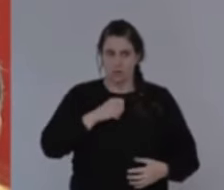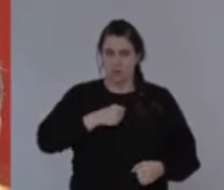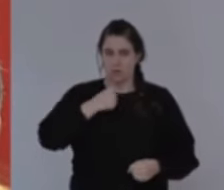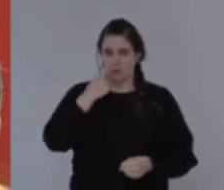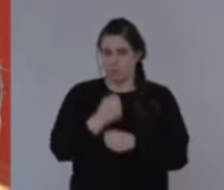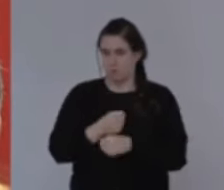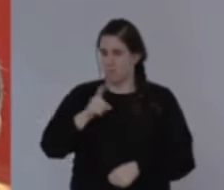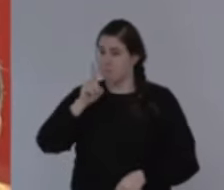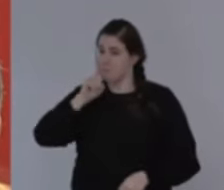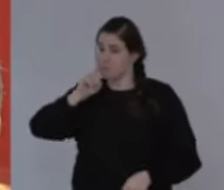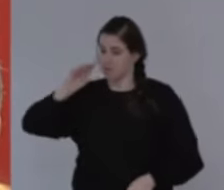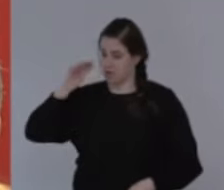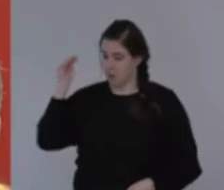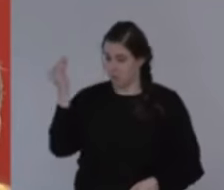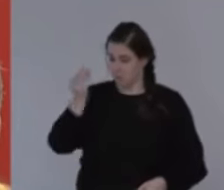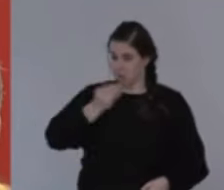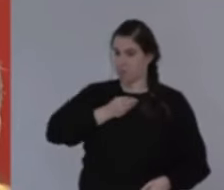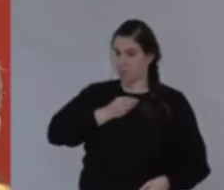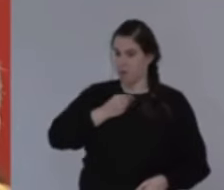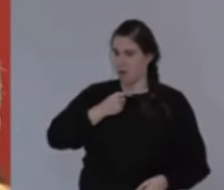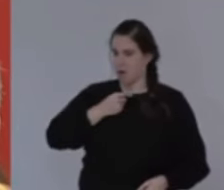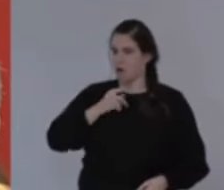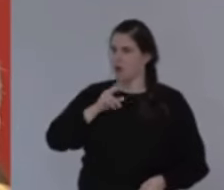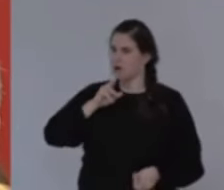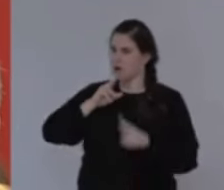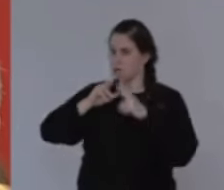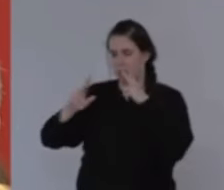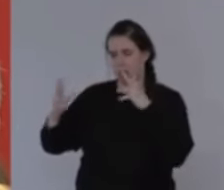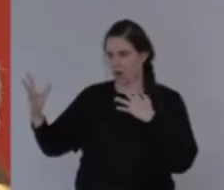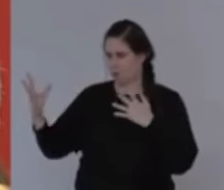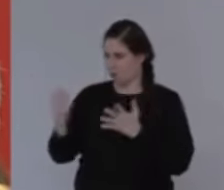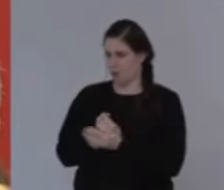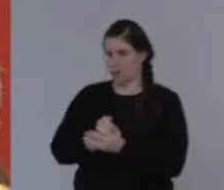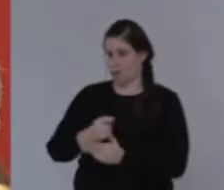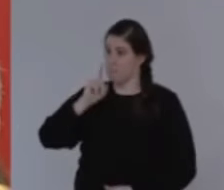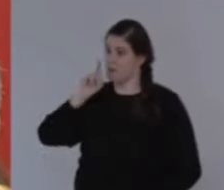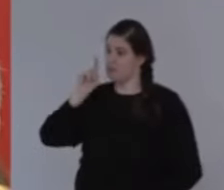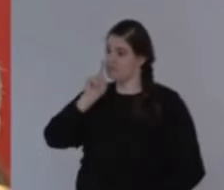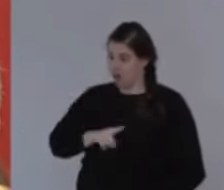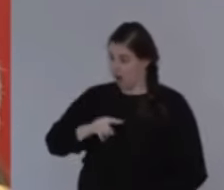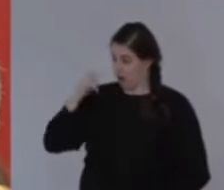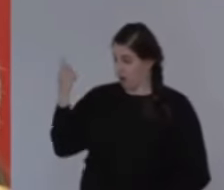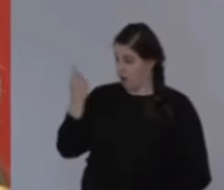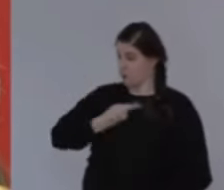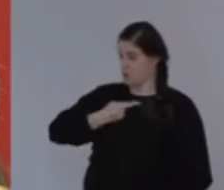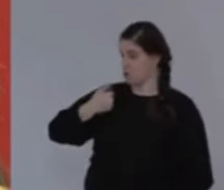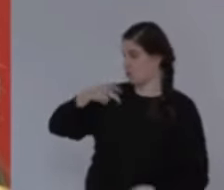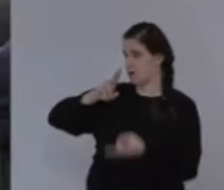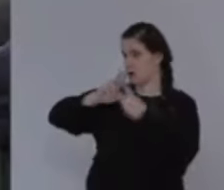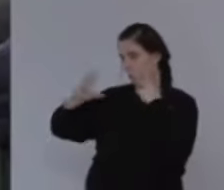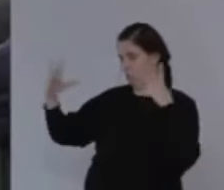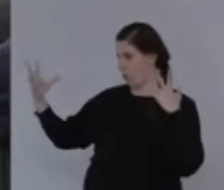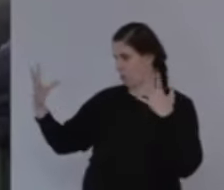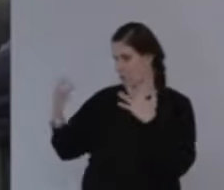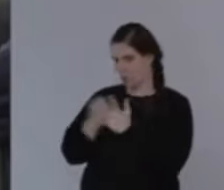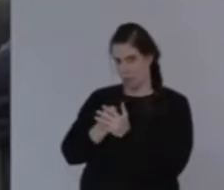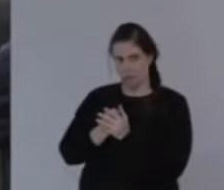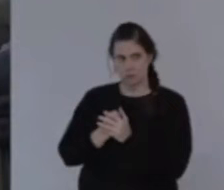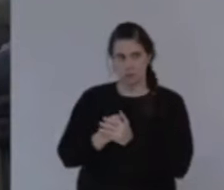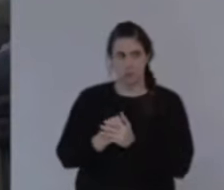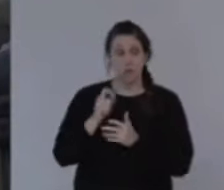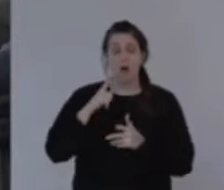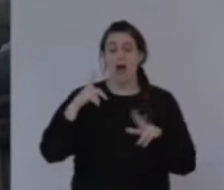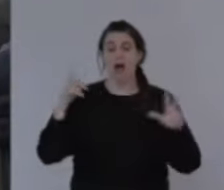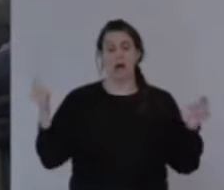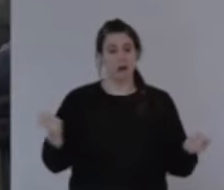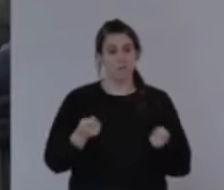calumnia, una sola insidia, una sola mentira sin contestar. Y hay que contestarlas. Y para contestar todas las calumnias y esta